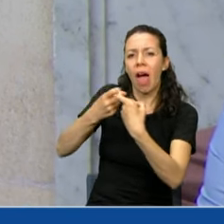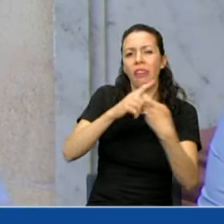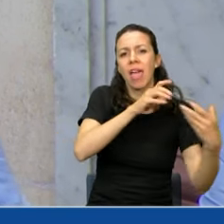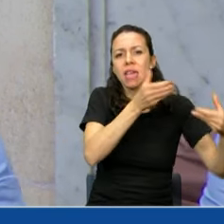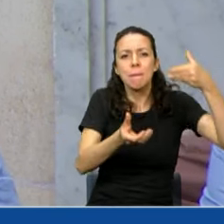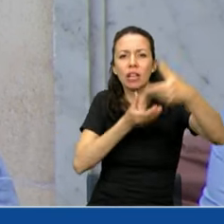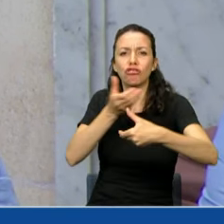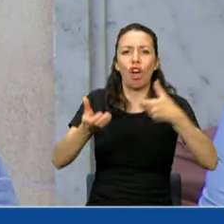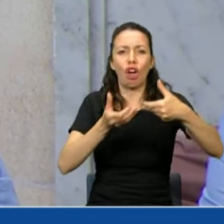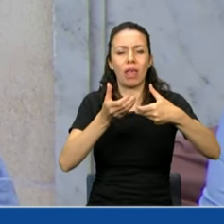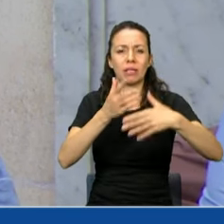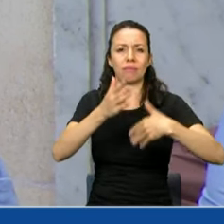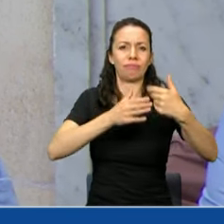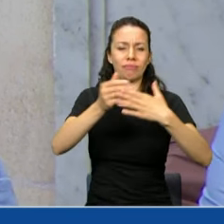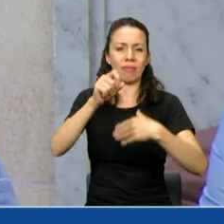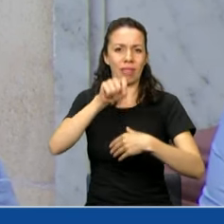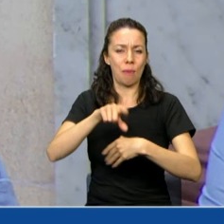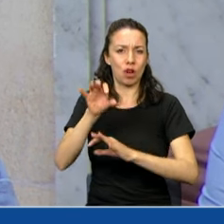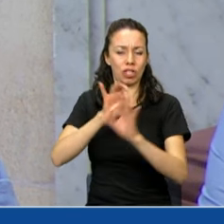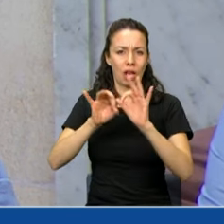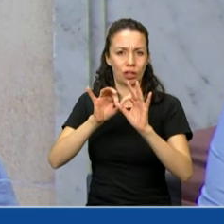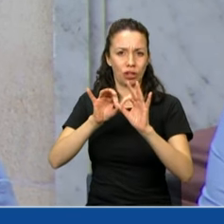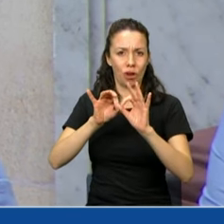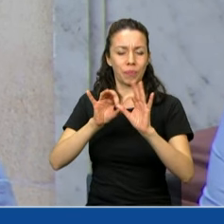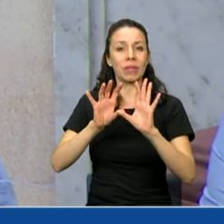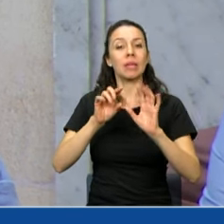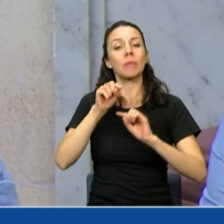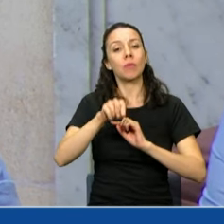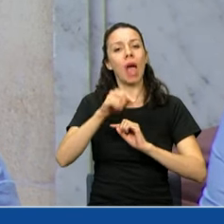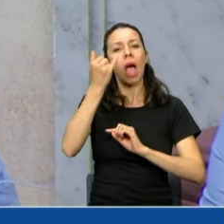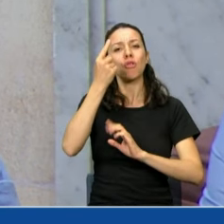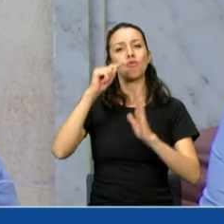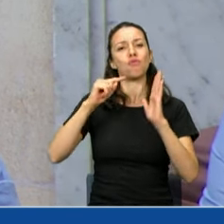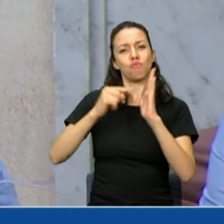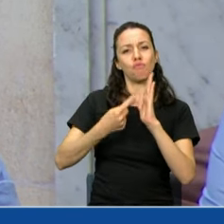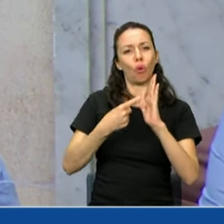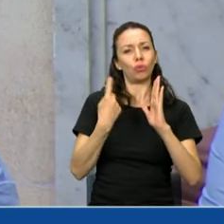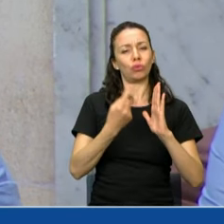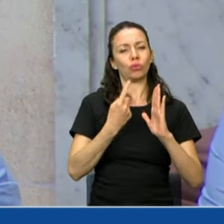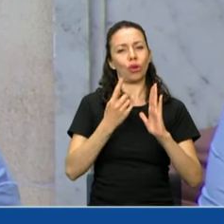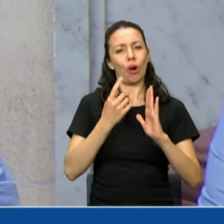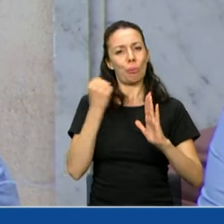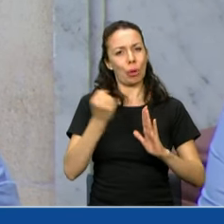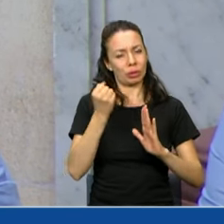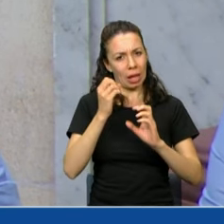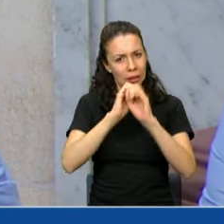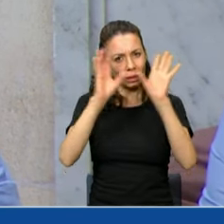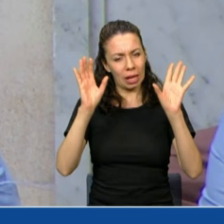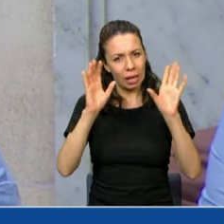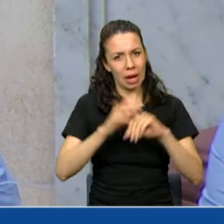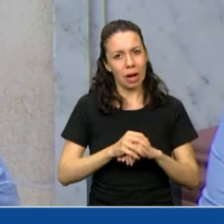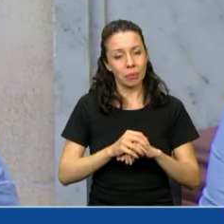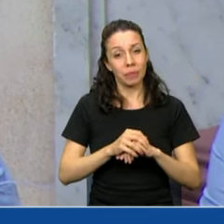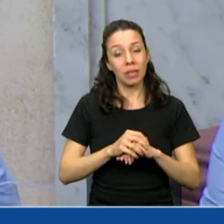este proyecto y para eso Hub un punto de inflexión hoy No tendríamos empresa